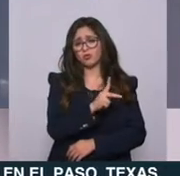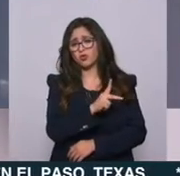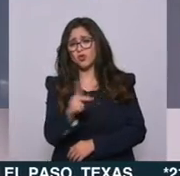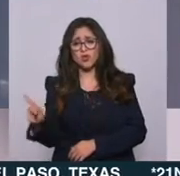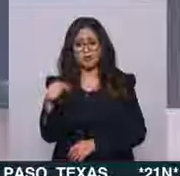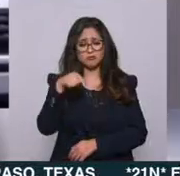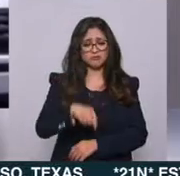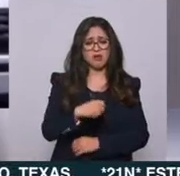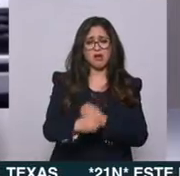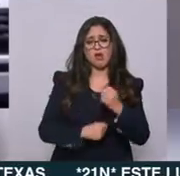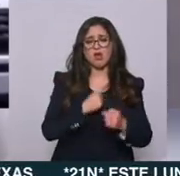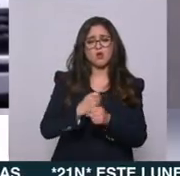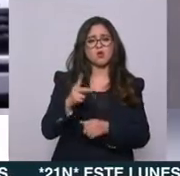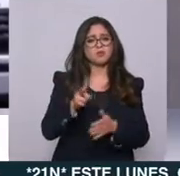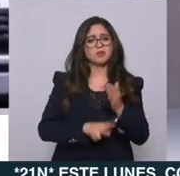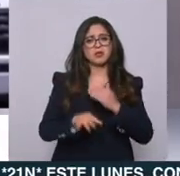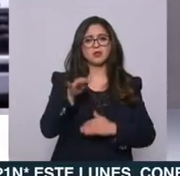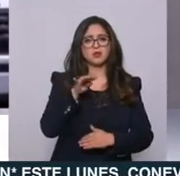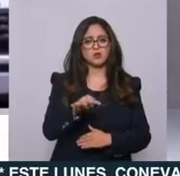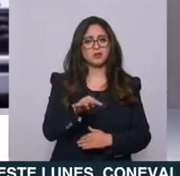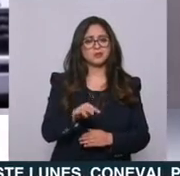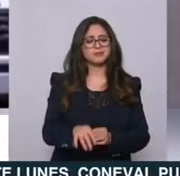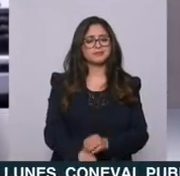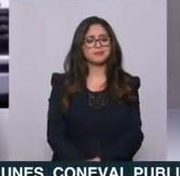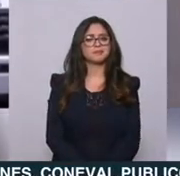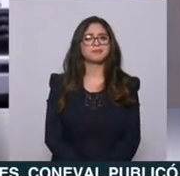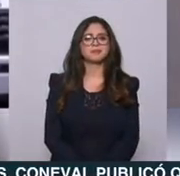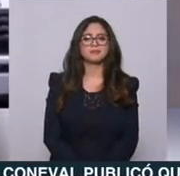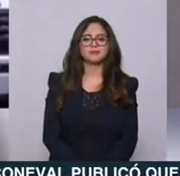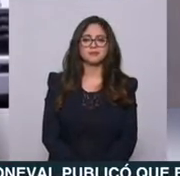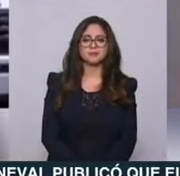en este 2019. Saray Mariscal, 21 Noticias.